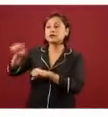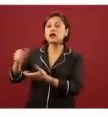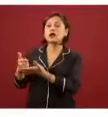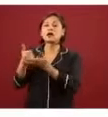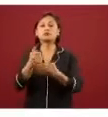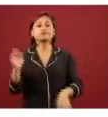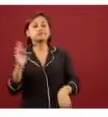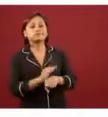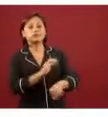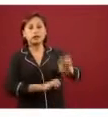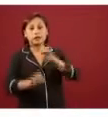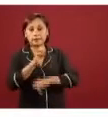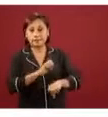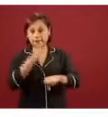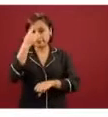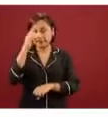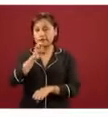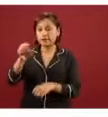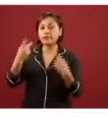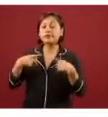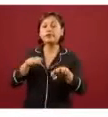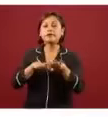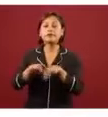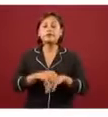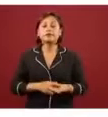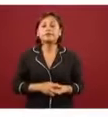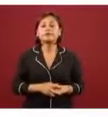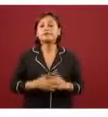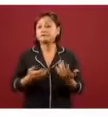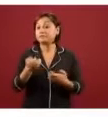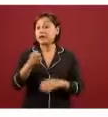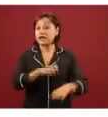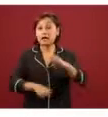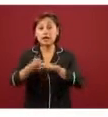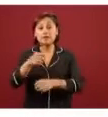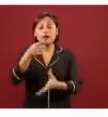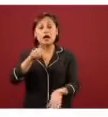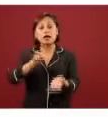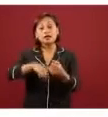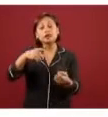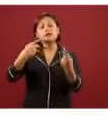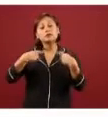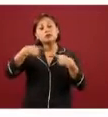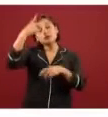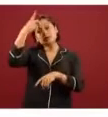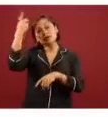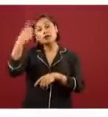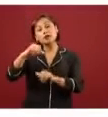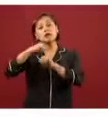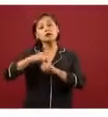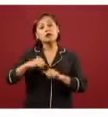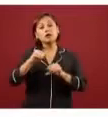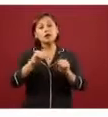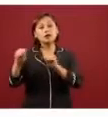realmente sofisticado de empresas que cada vez que había una acción de autoridad, pues saltaban a otra empresa, movían a la